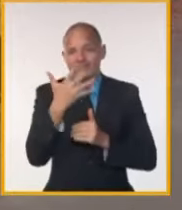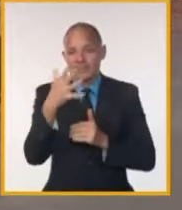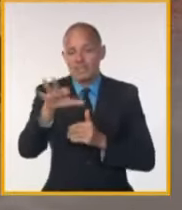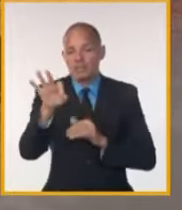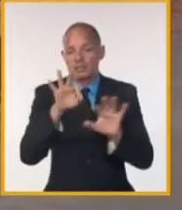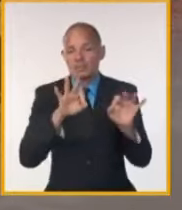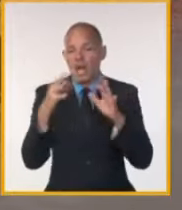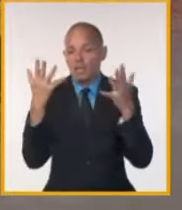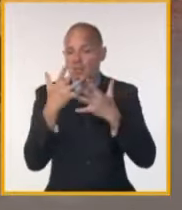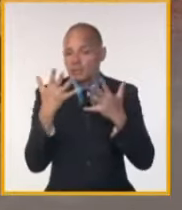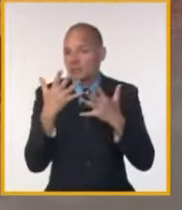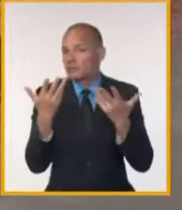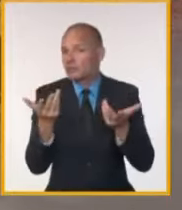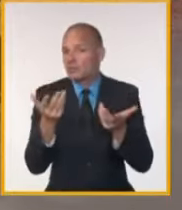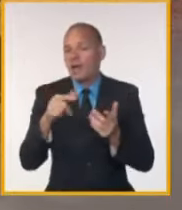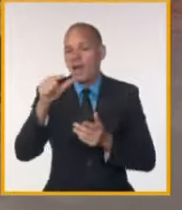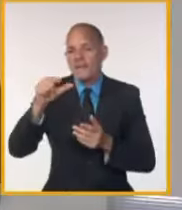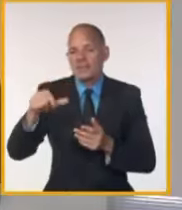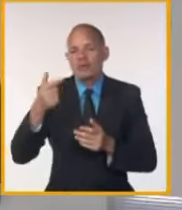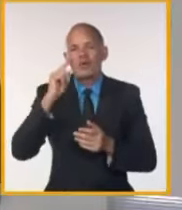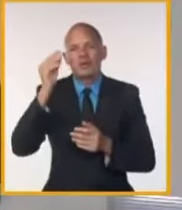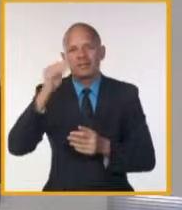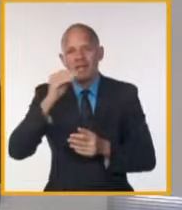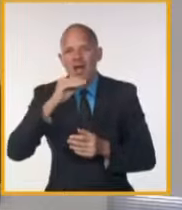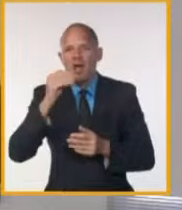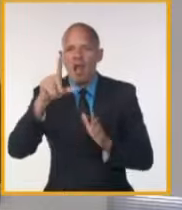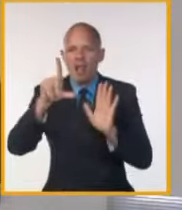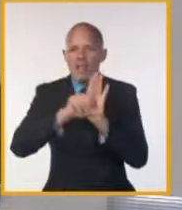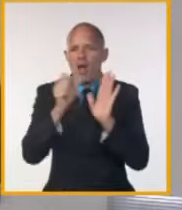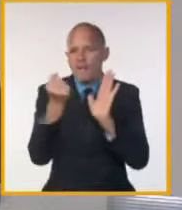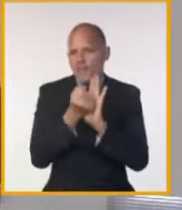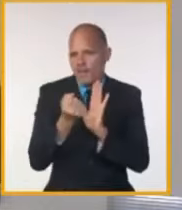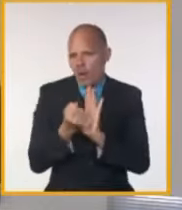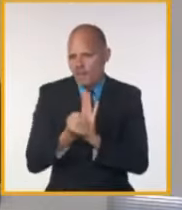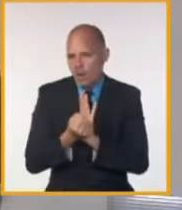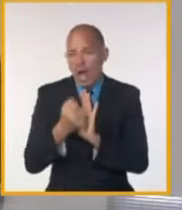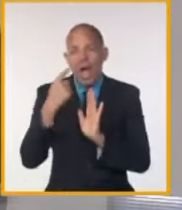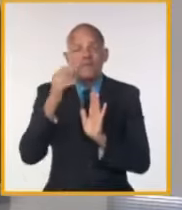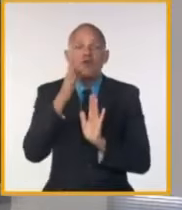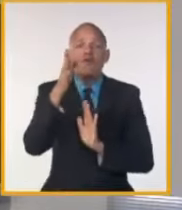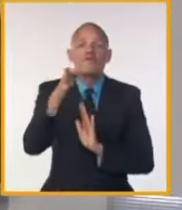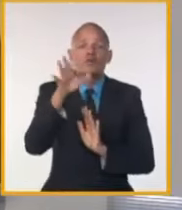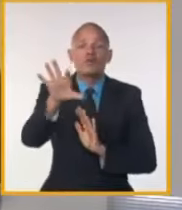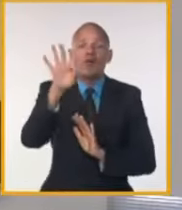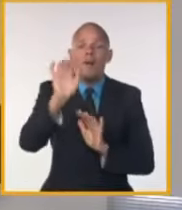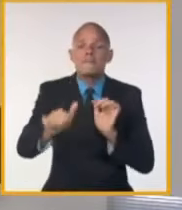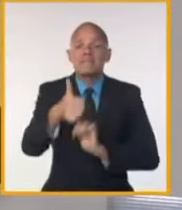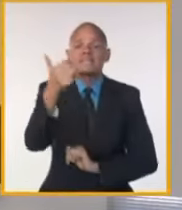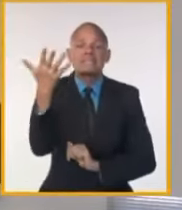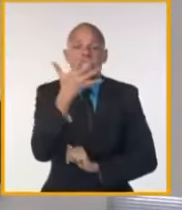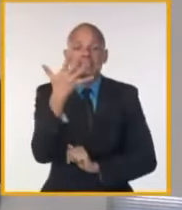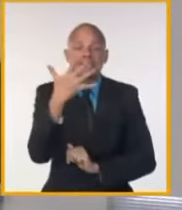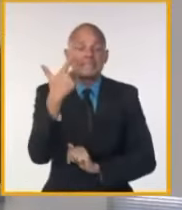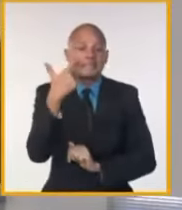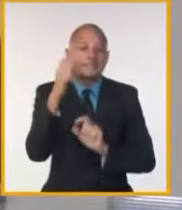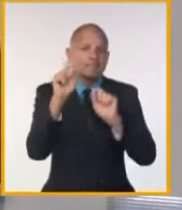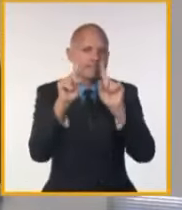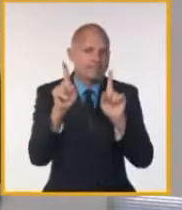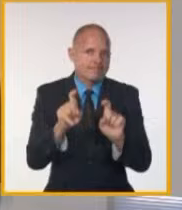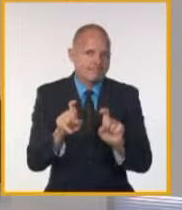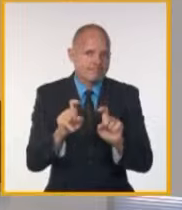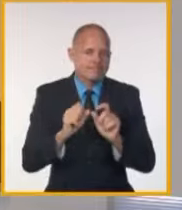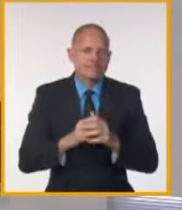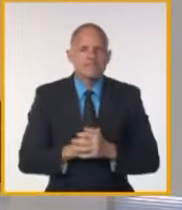estadual y federal en Brasil y sobre todo de quien sea la próxima persona en la presidencia de la República Federal de Brasil entonces